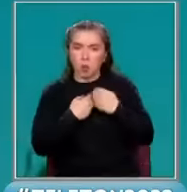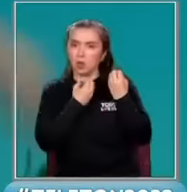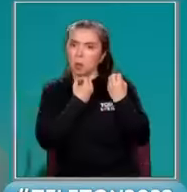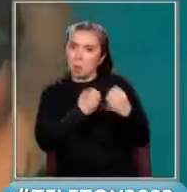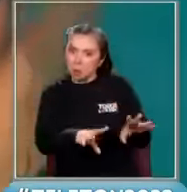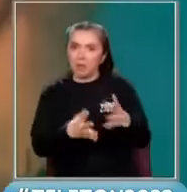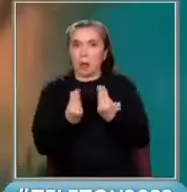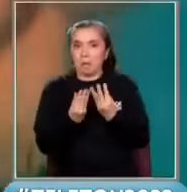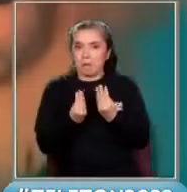niño.